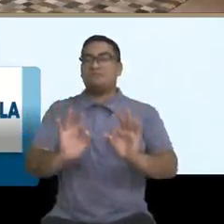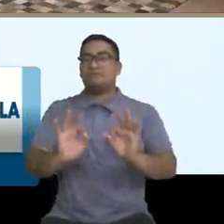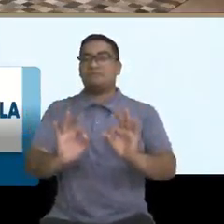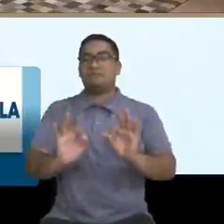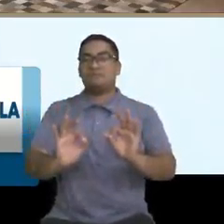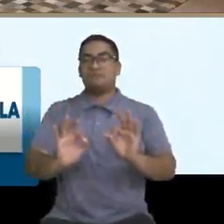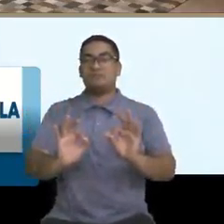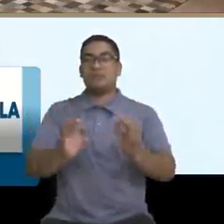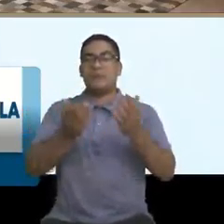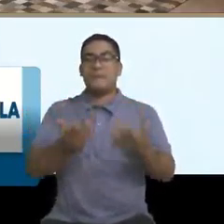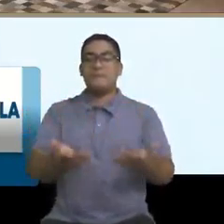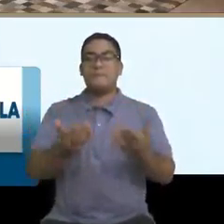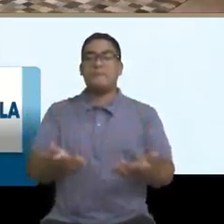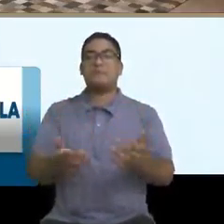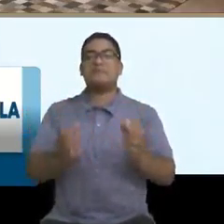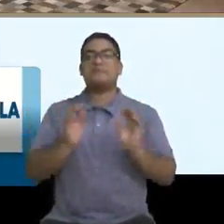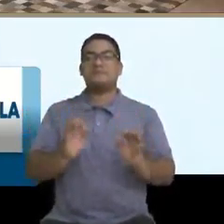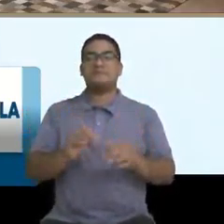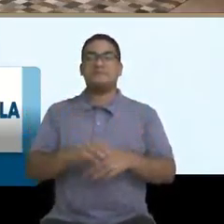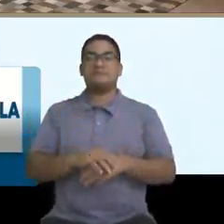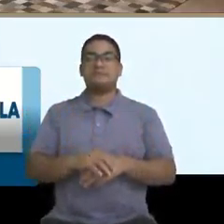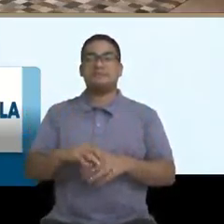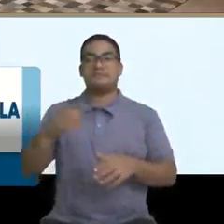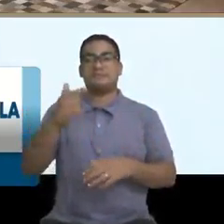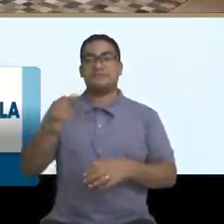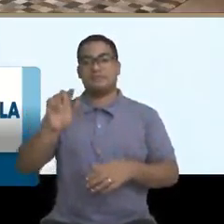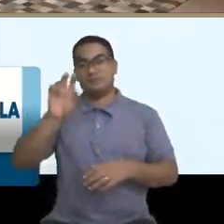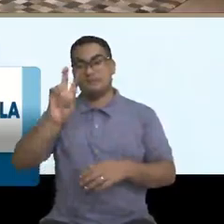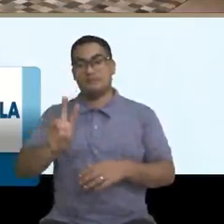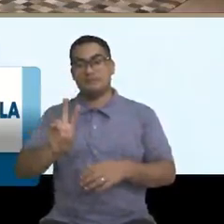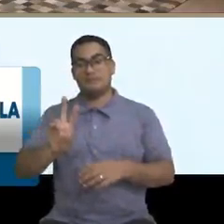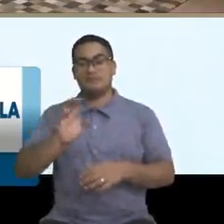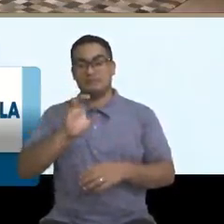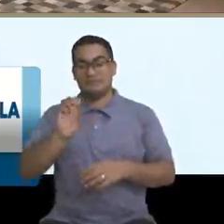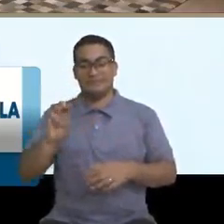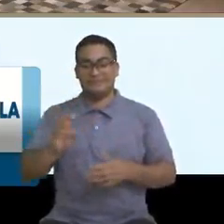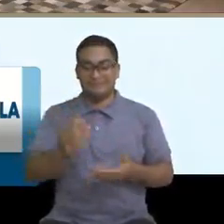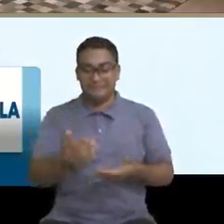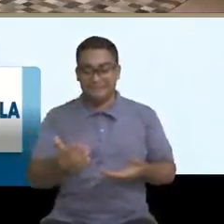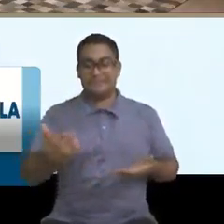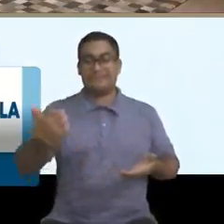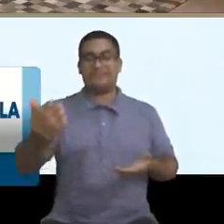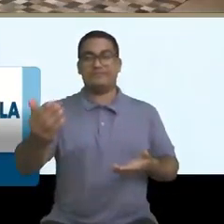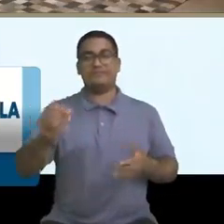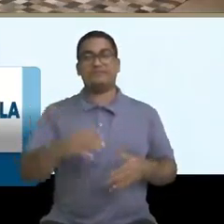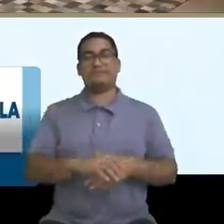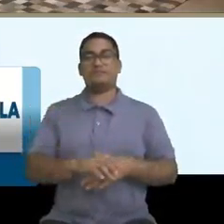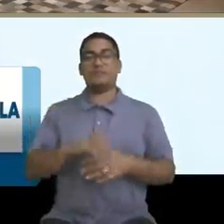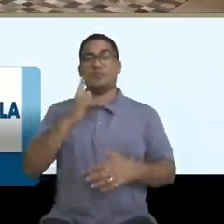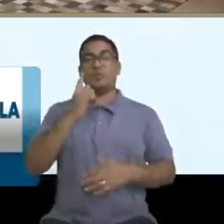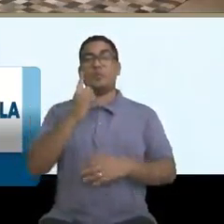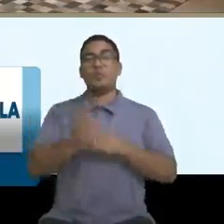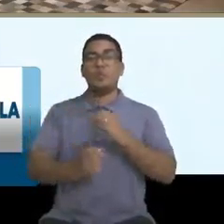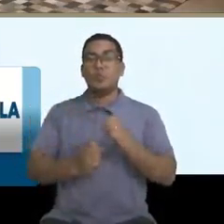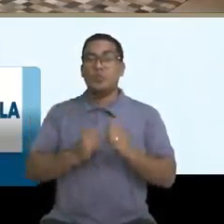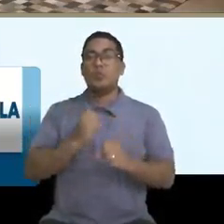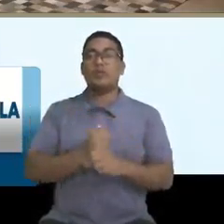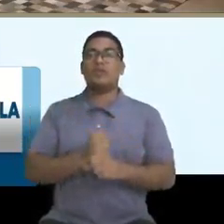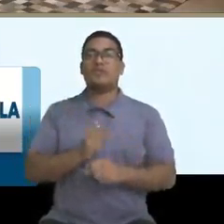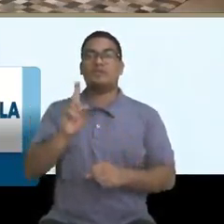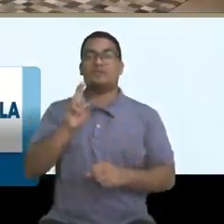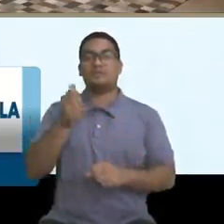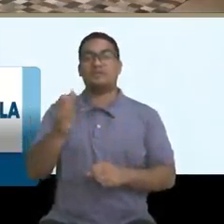ejemplo, 14. Por ejemplo, es que tenemos que ver por la estatura, no solo por el peso, ¿verdad? Siempre tiene que ir la estatura, ¿de acuerdo? Si él